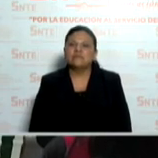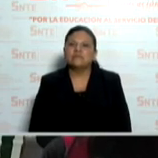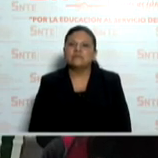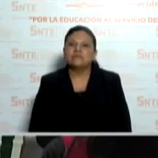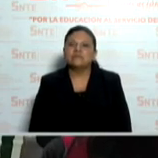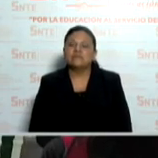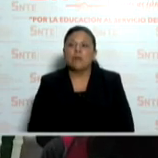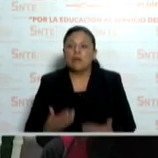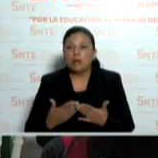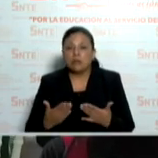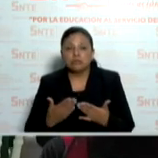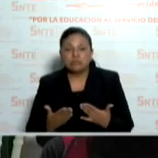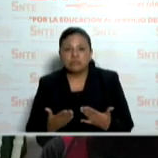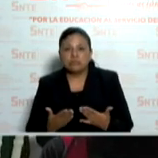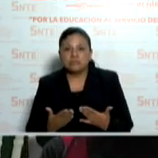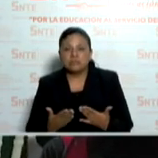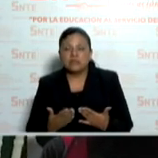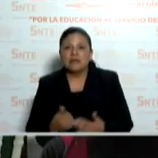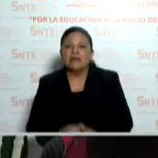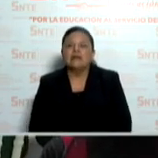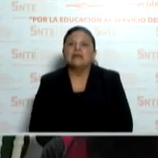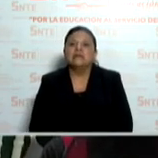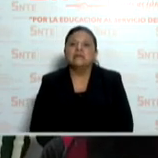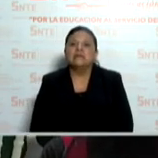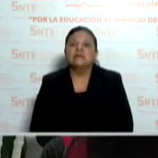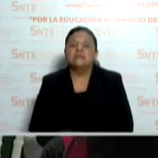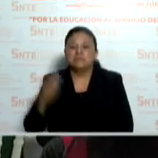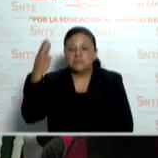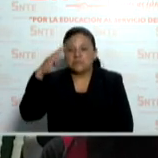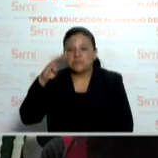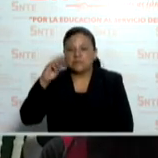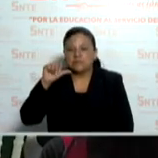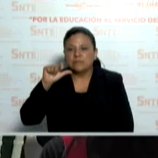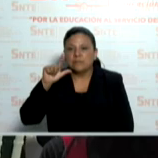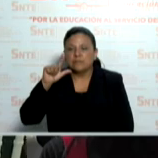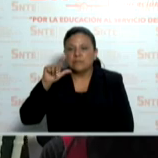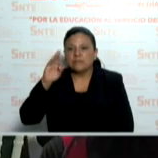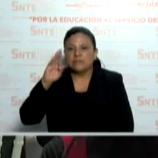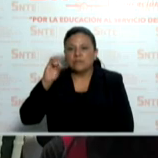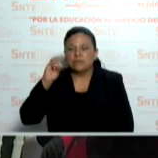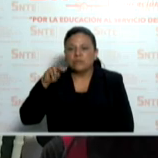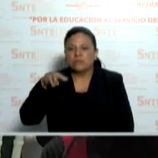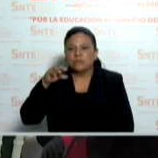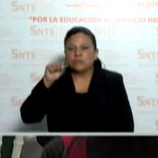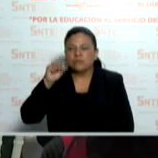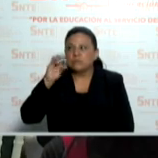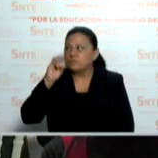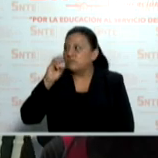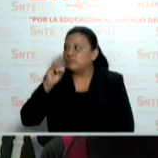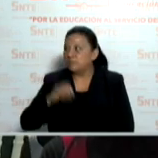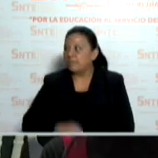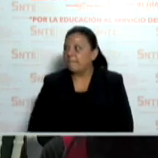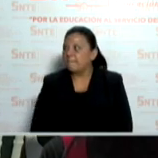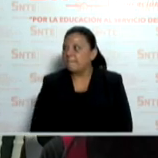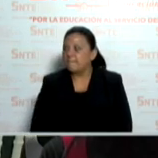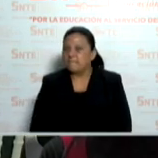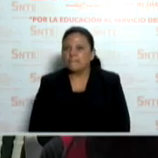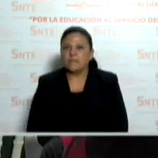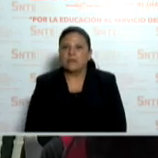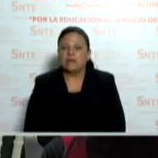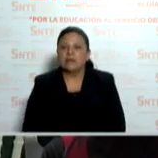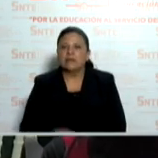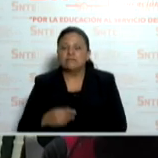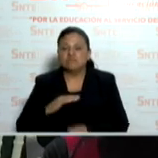Le solicitamos al maestro Alfonso Cepeda Salas nos dé su mensaje de cierre de este